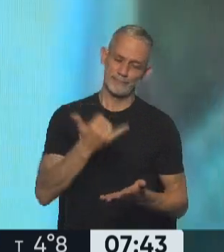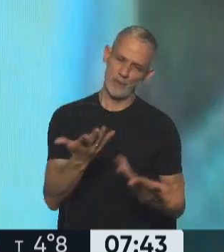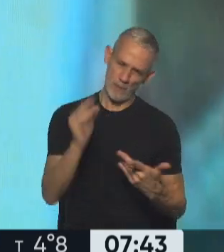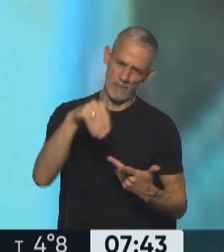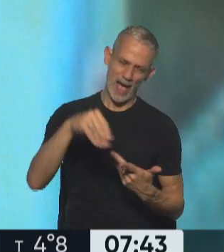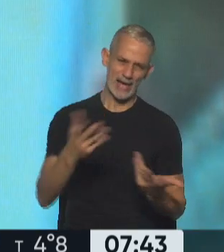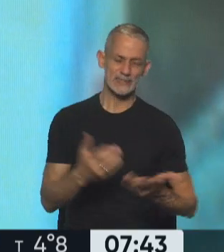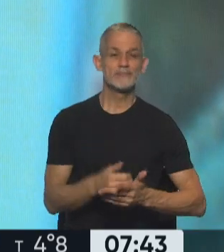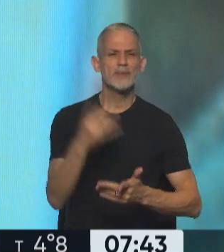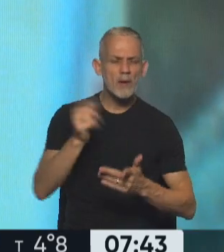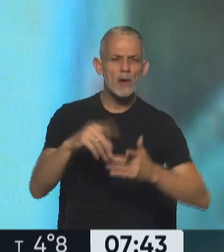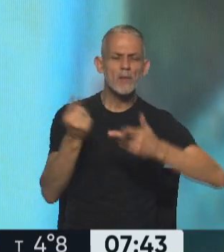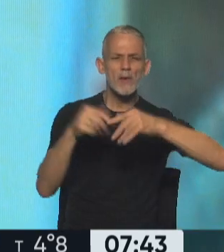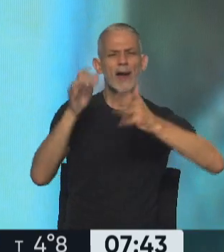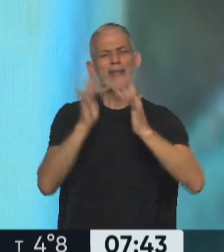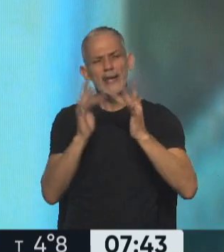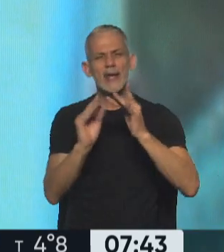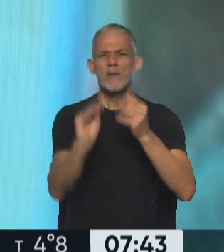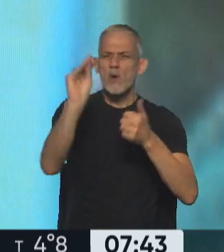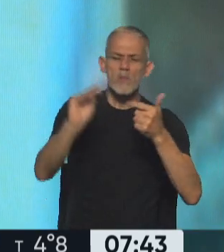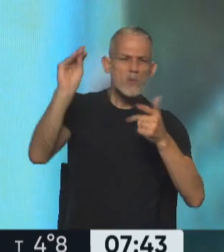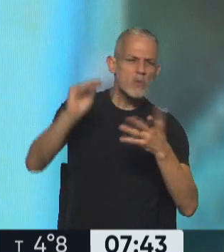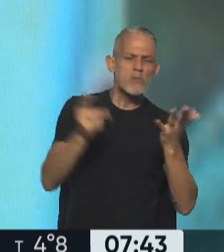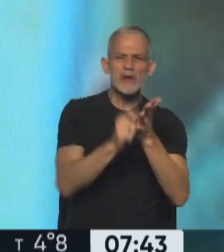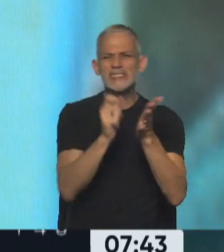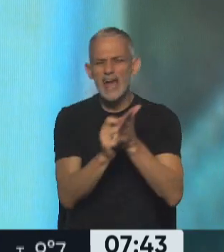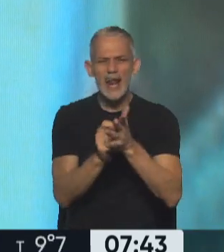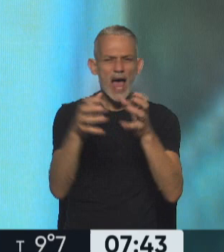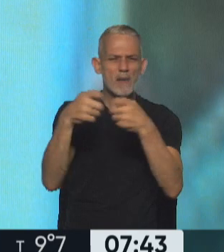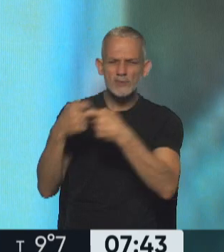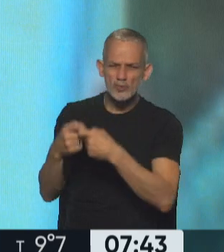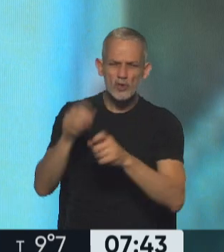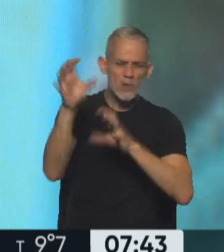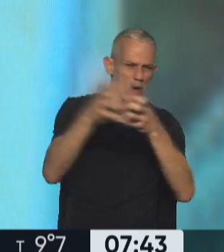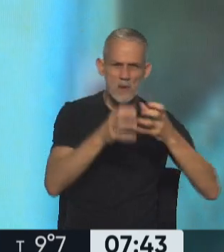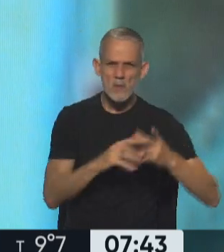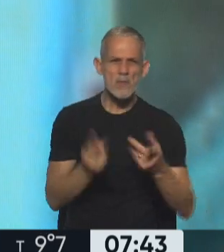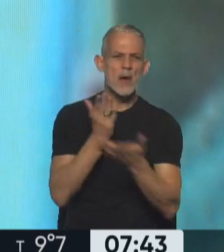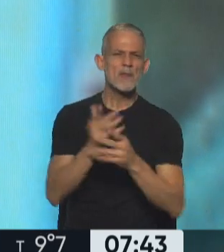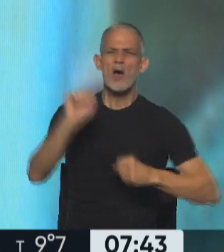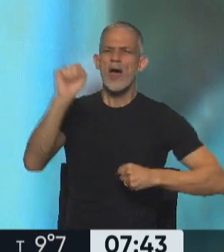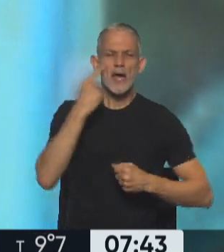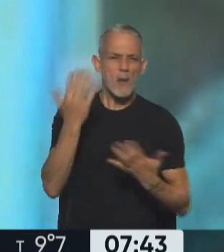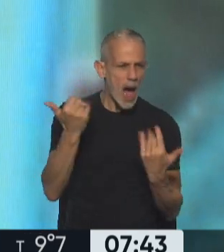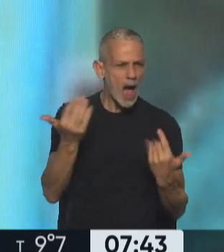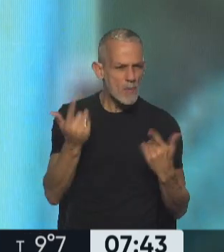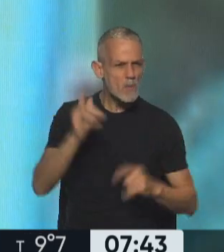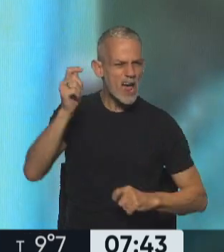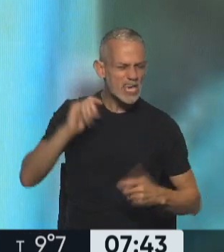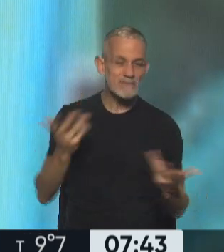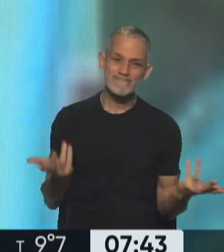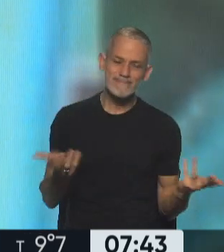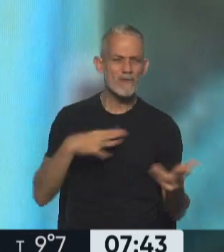que investigar los posteos de internet, ¿no? De diferentes redes, organizaciones donde piden un héroe. Está todo